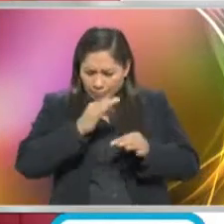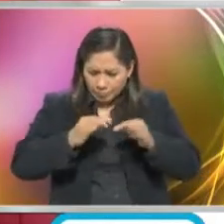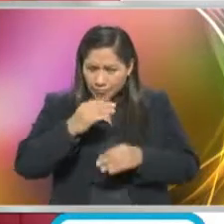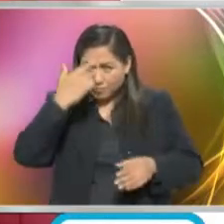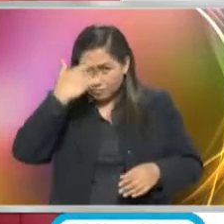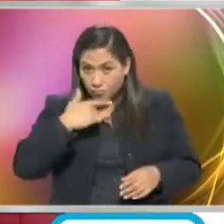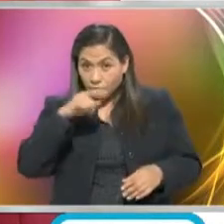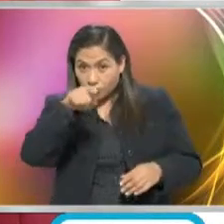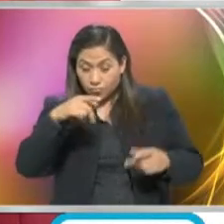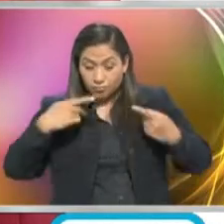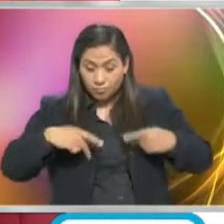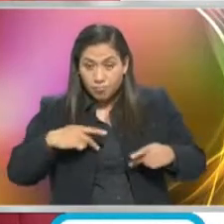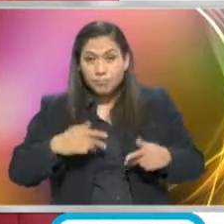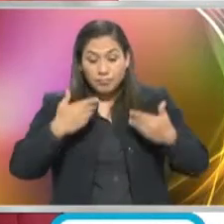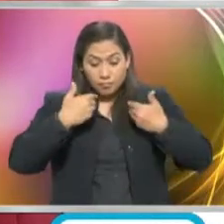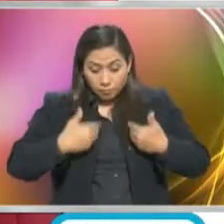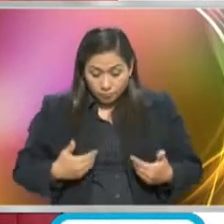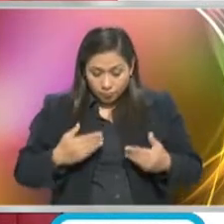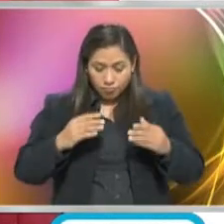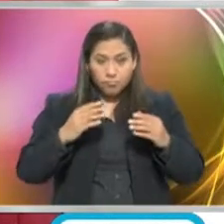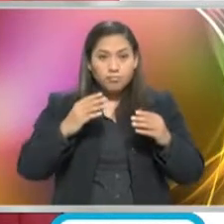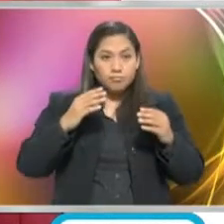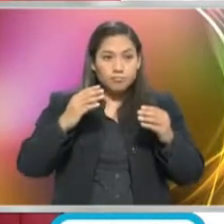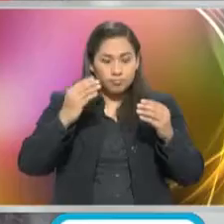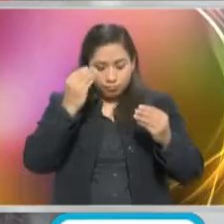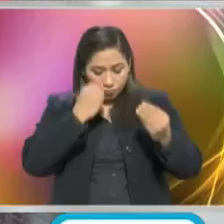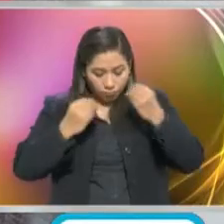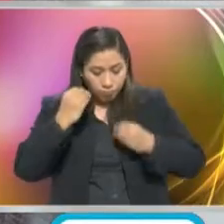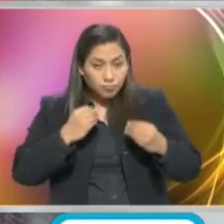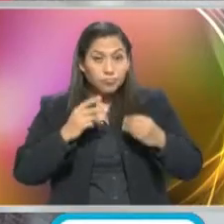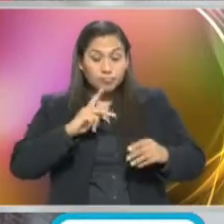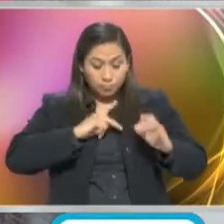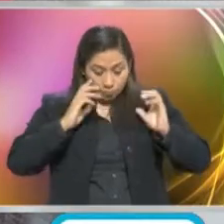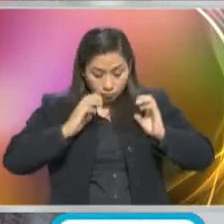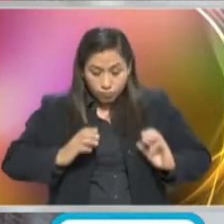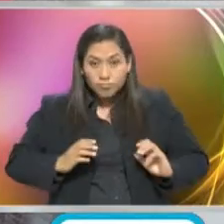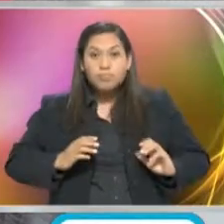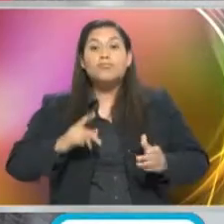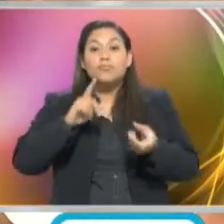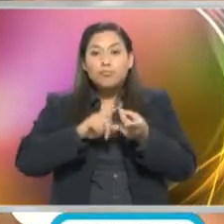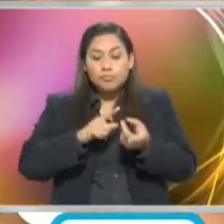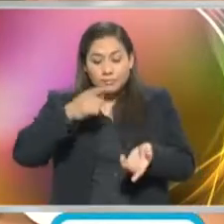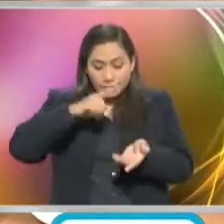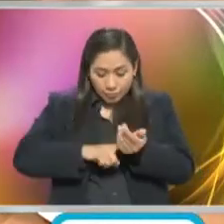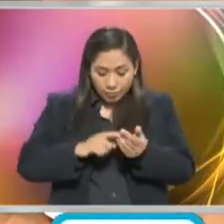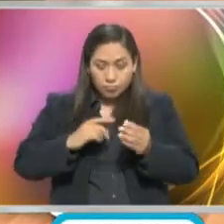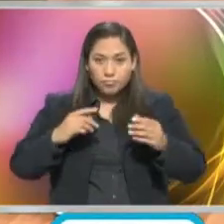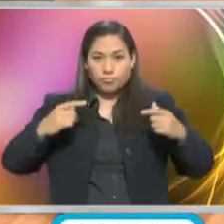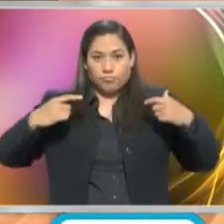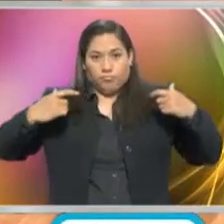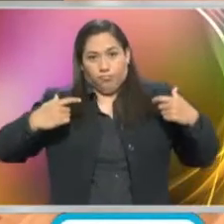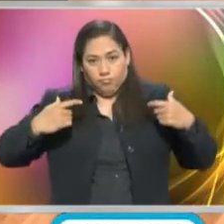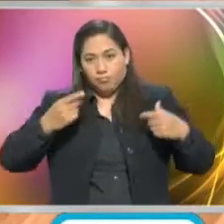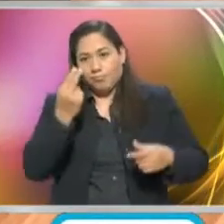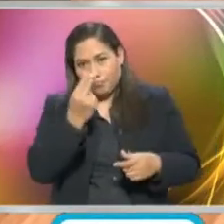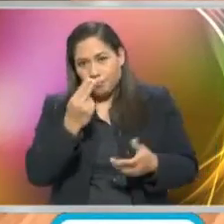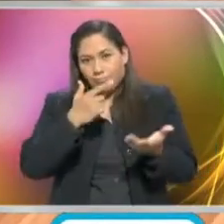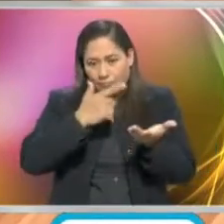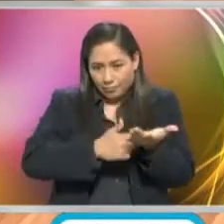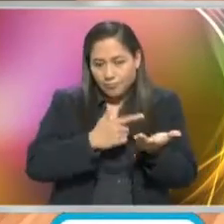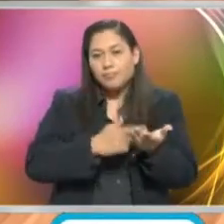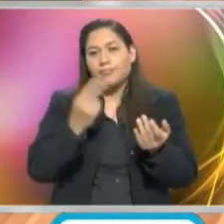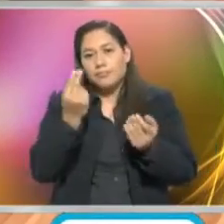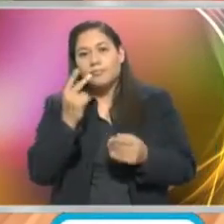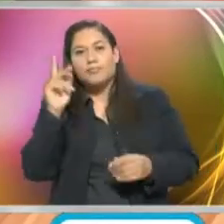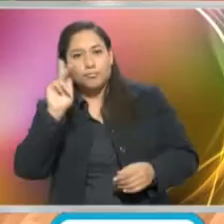Si eres una persona físico-constructivista, tu regeneración va a ser a nivel muscular, por lo tanto necesitas carbohidrato y proteína.